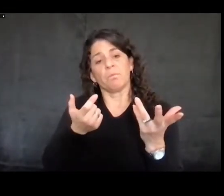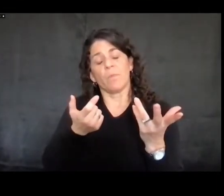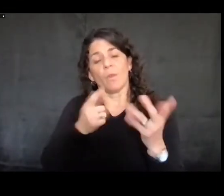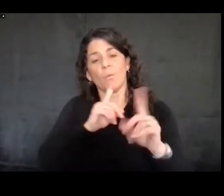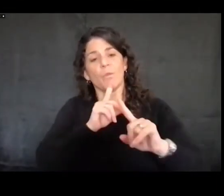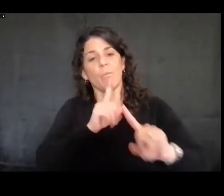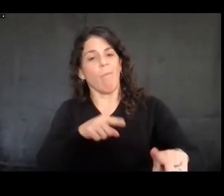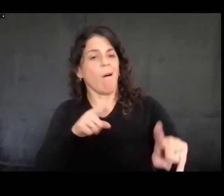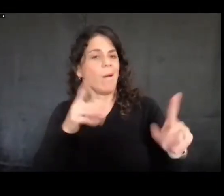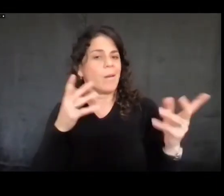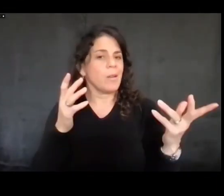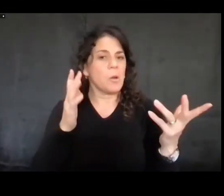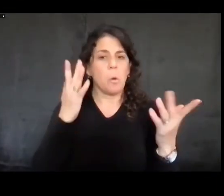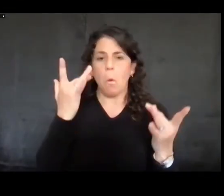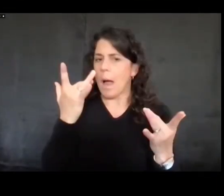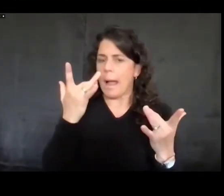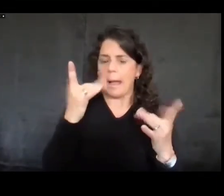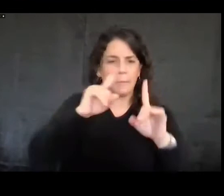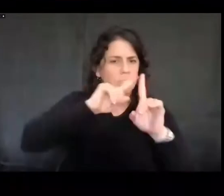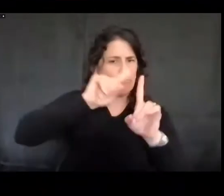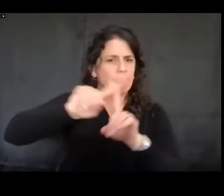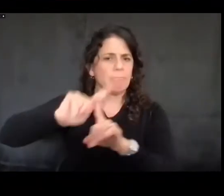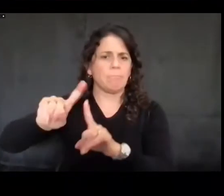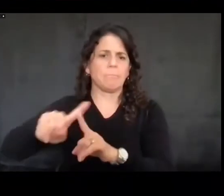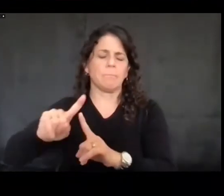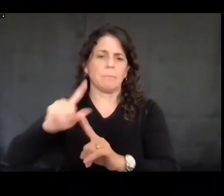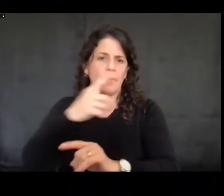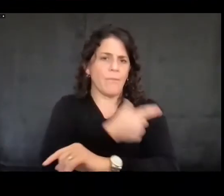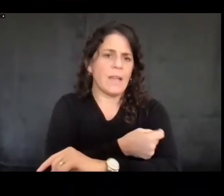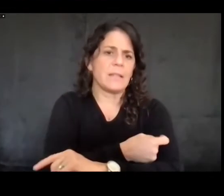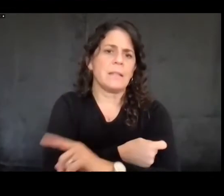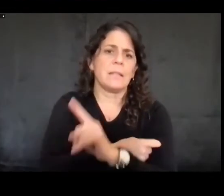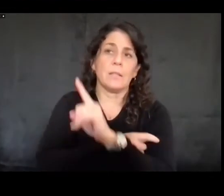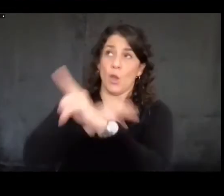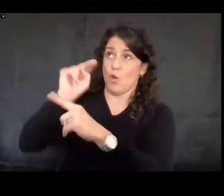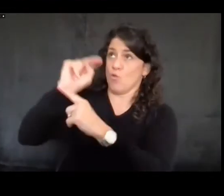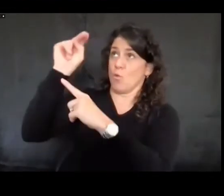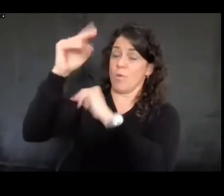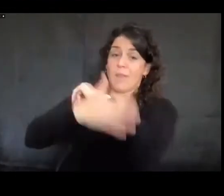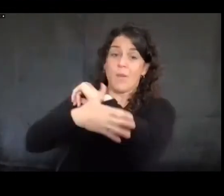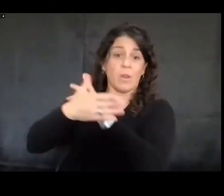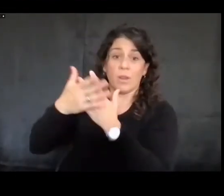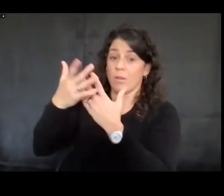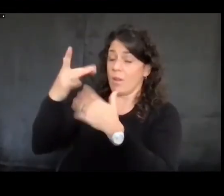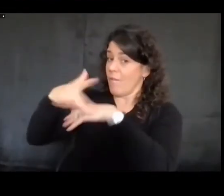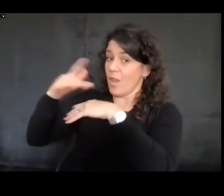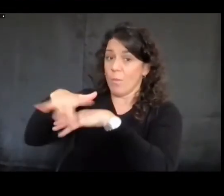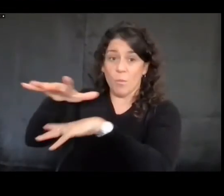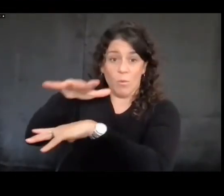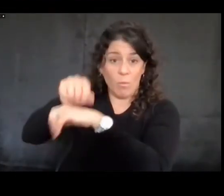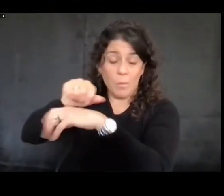es un bajo nivel de proveedores alto nivel del condado norte